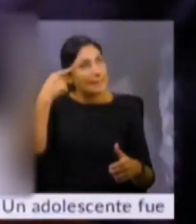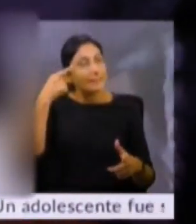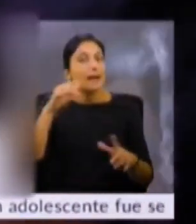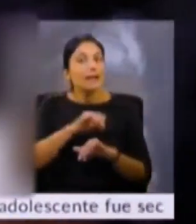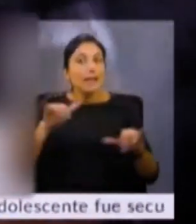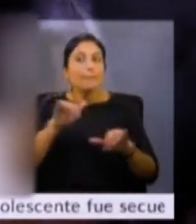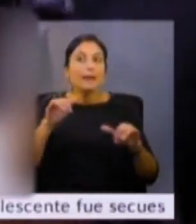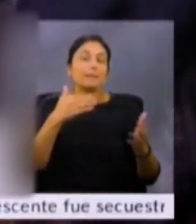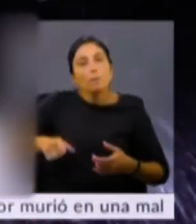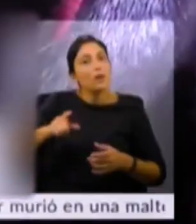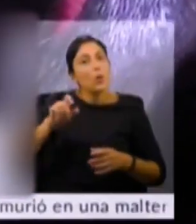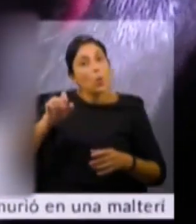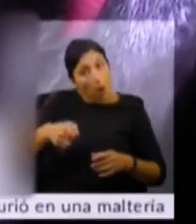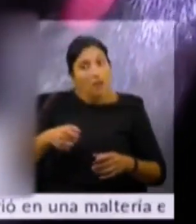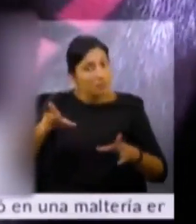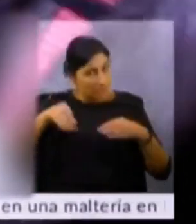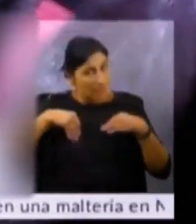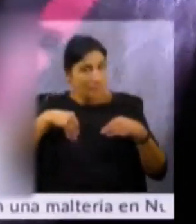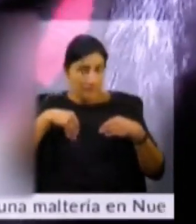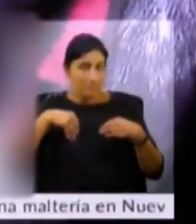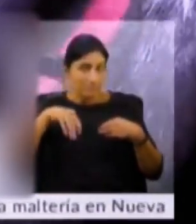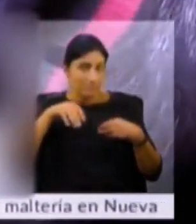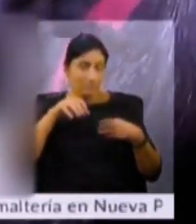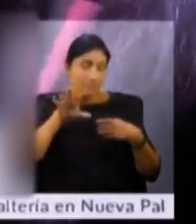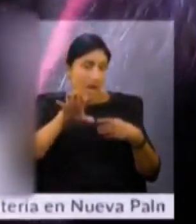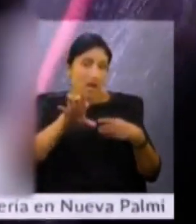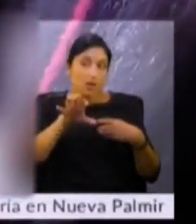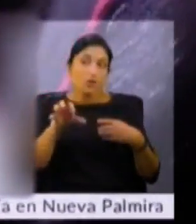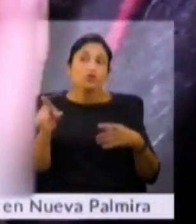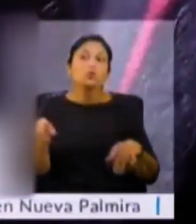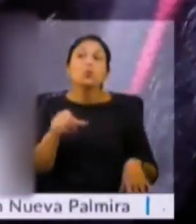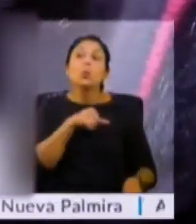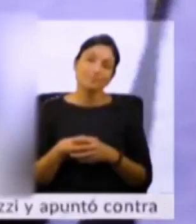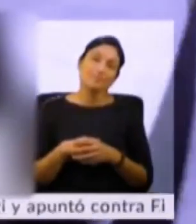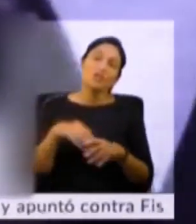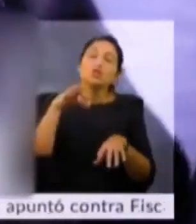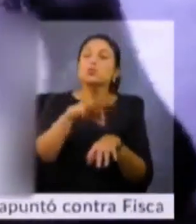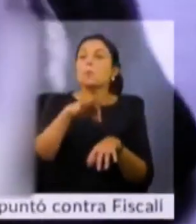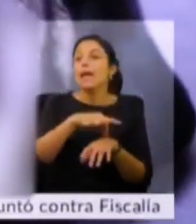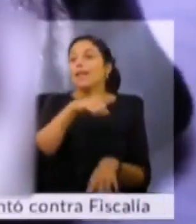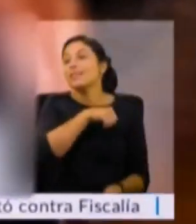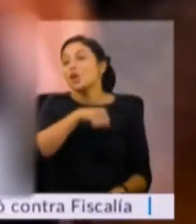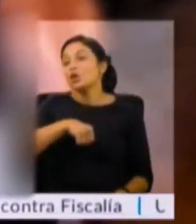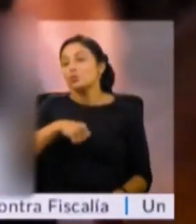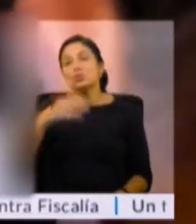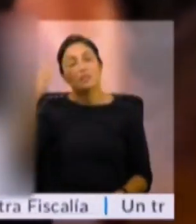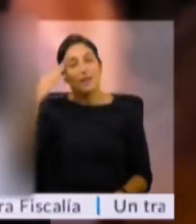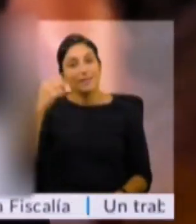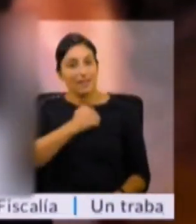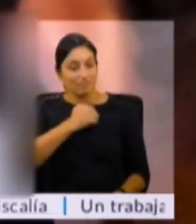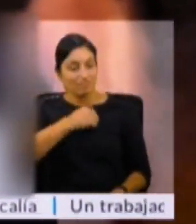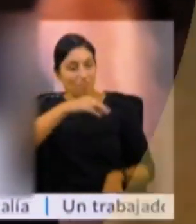de investigación y preparación. Los médicos lograron implantar el marcapasos y Policarpo se recupera de manera